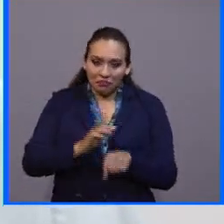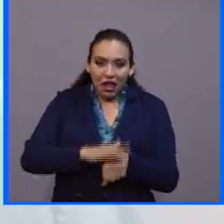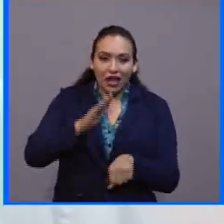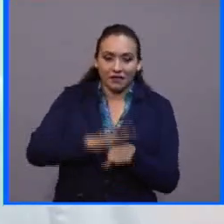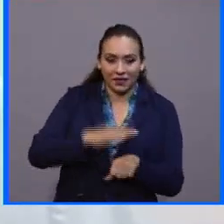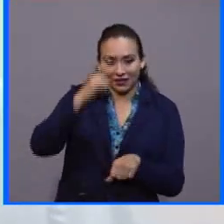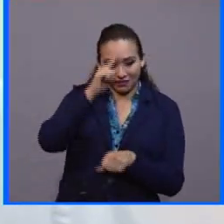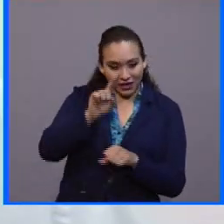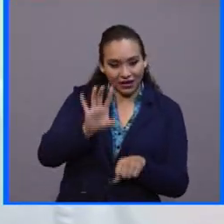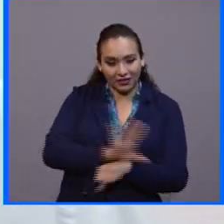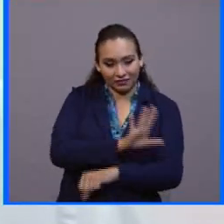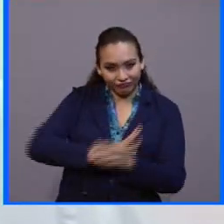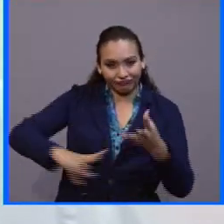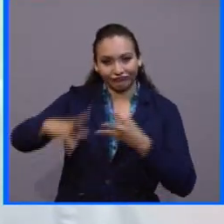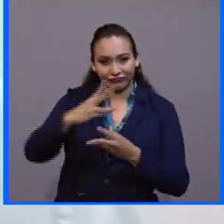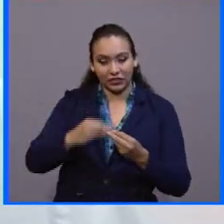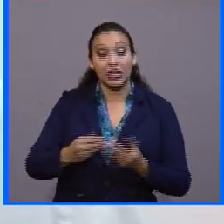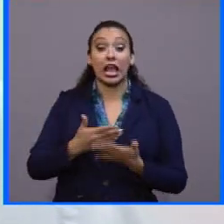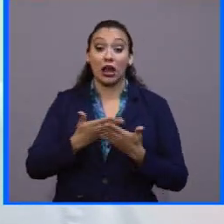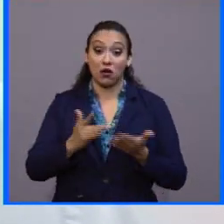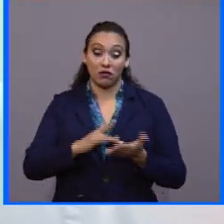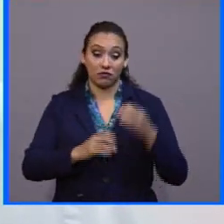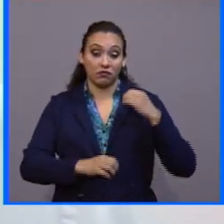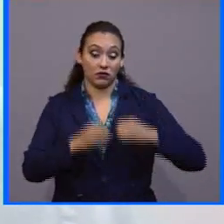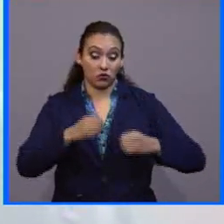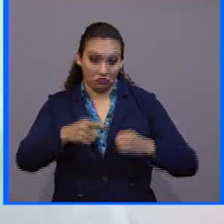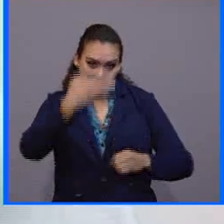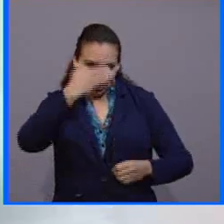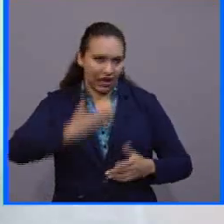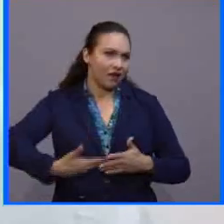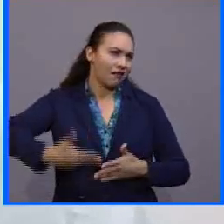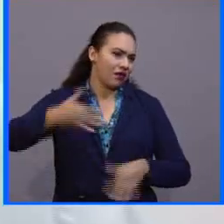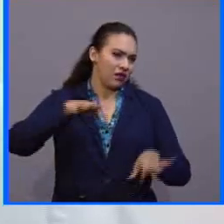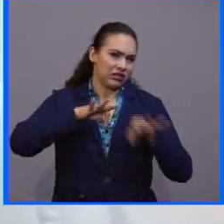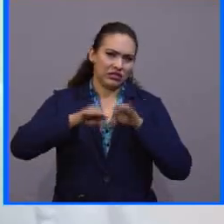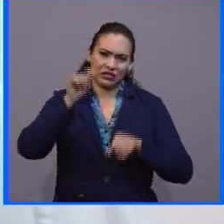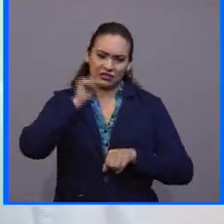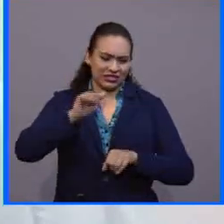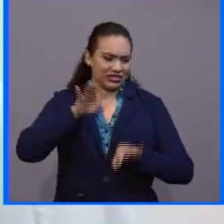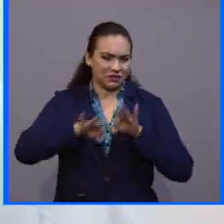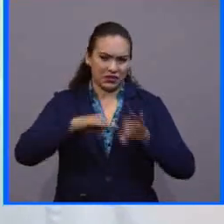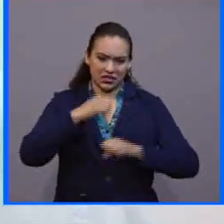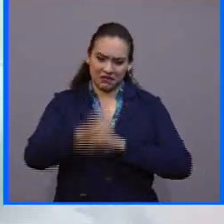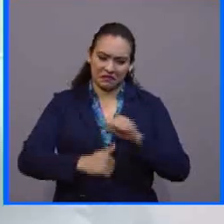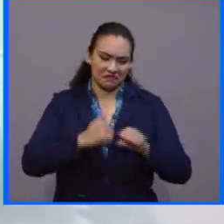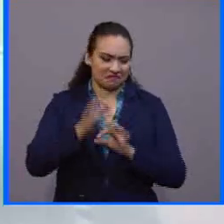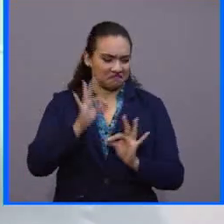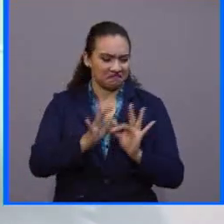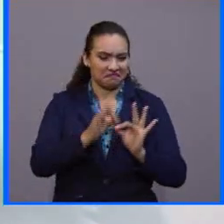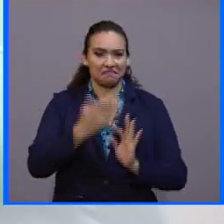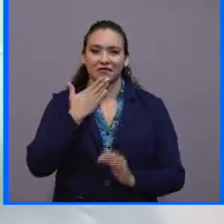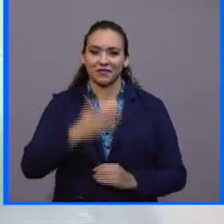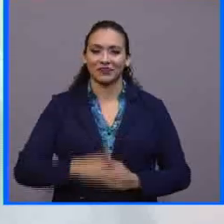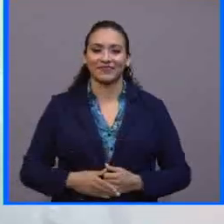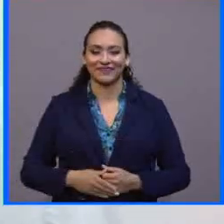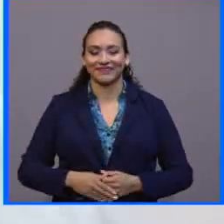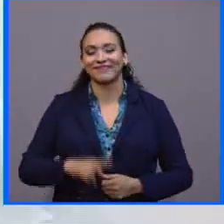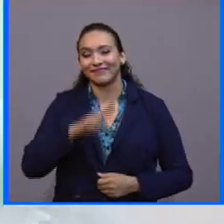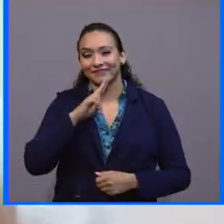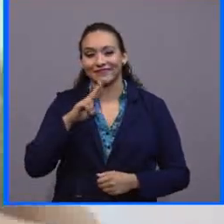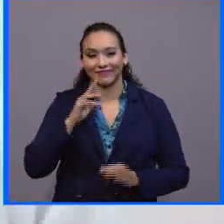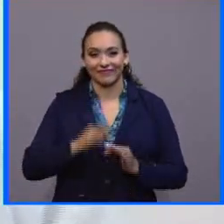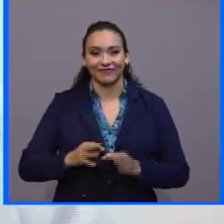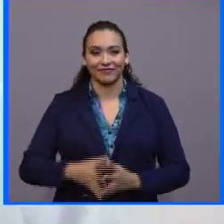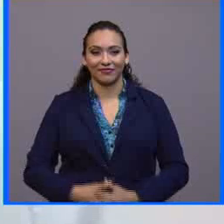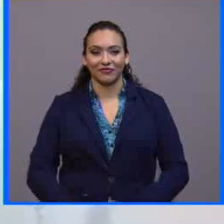donde precisamente el Poder Judicial ha jugado un rol fundamental en los últimos años. Para el canal del Poder Judicial de la